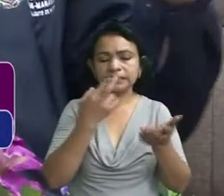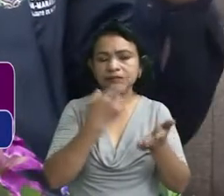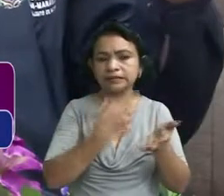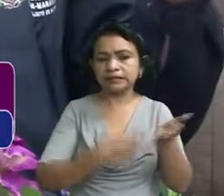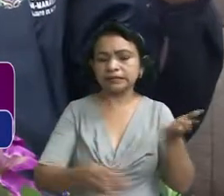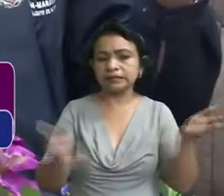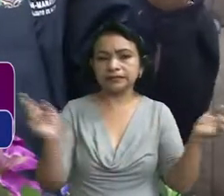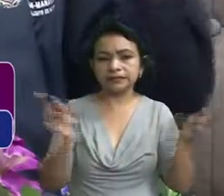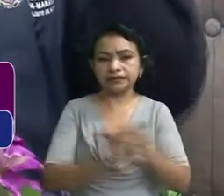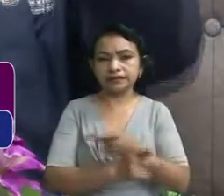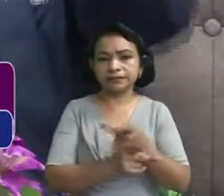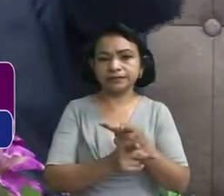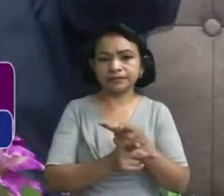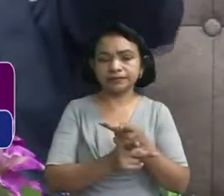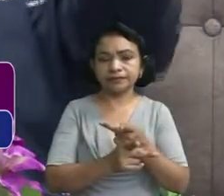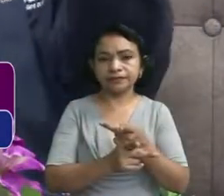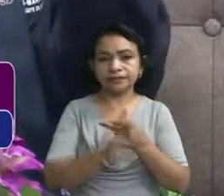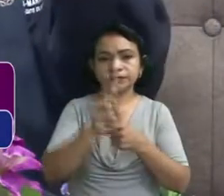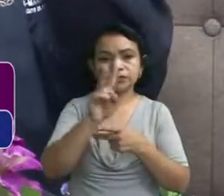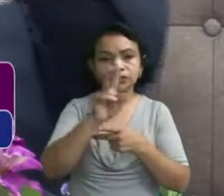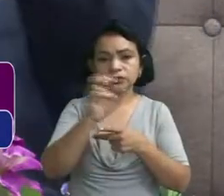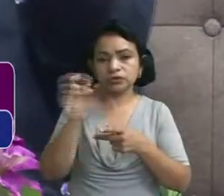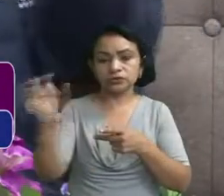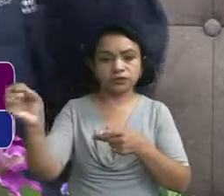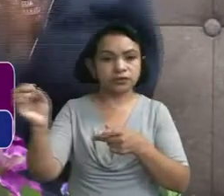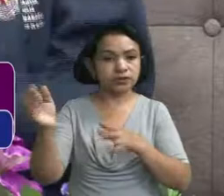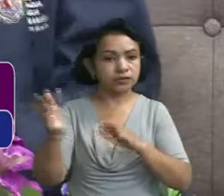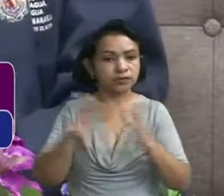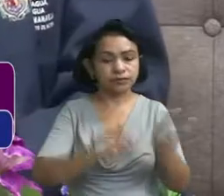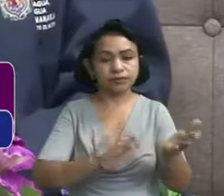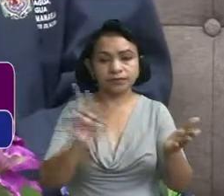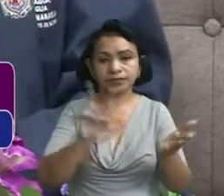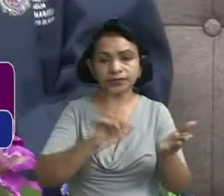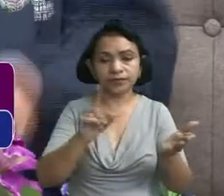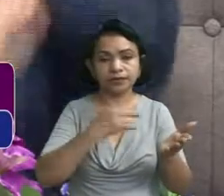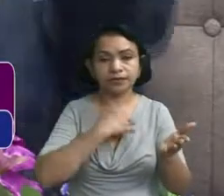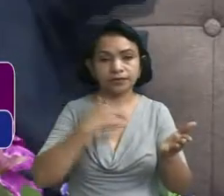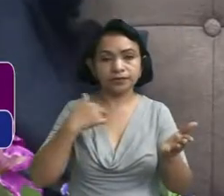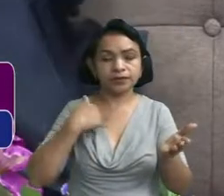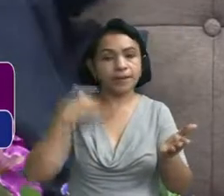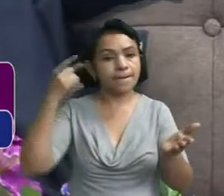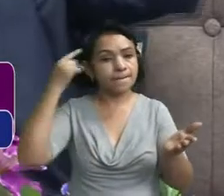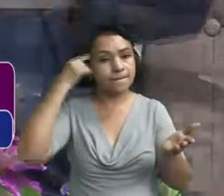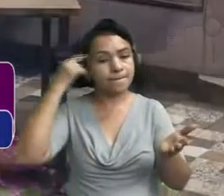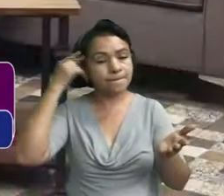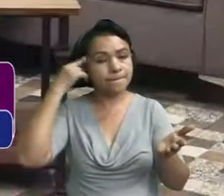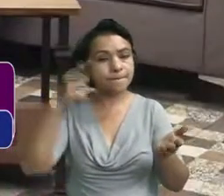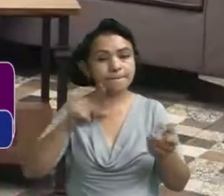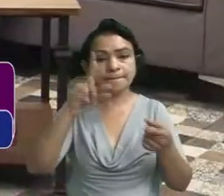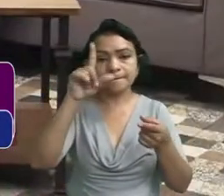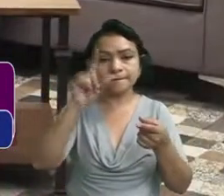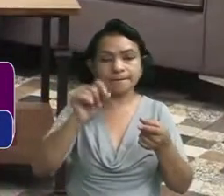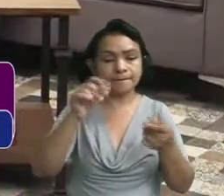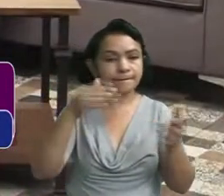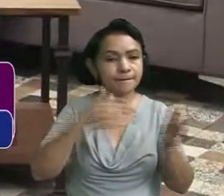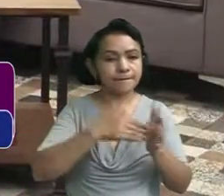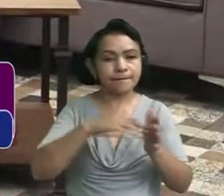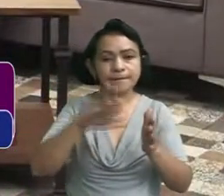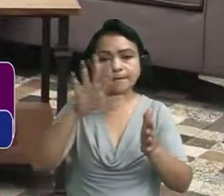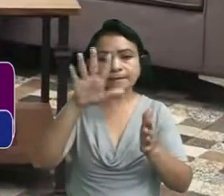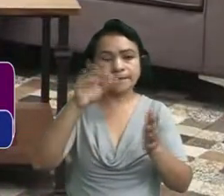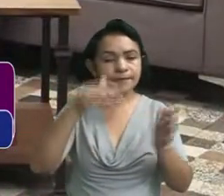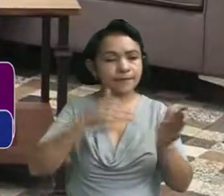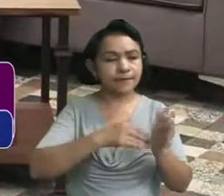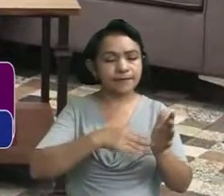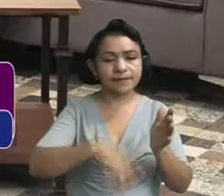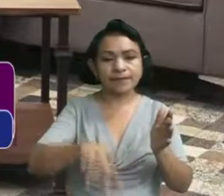inmenso, ¿verdad? Que no fueran los 200 muertos que lamentablemente se produjeron. Ellos estaban pensando en 10.000, 5.000, 20.000, porque a